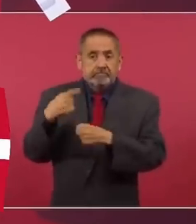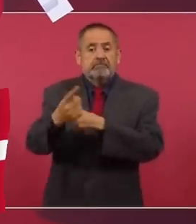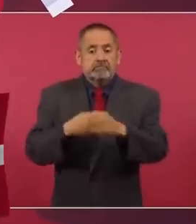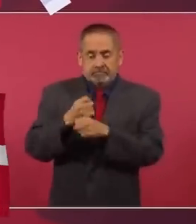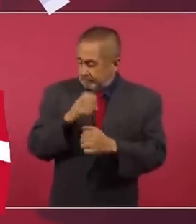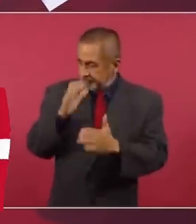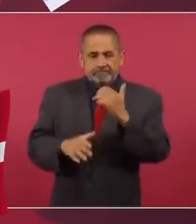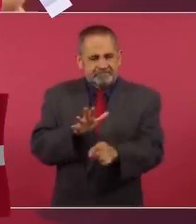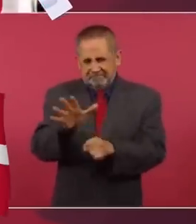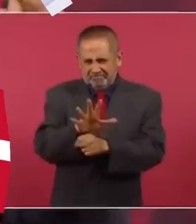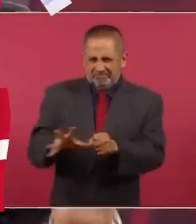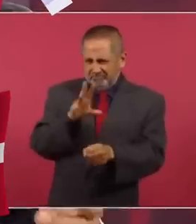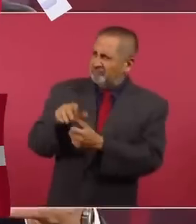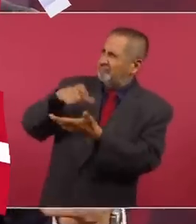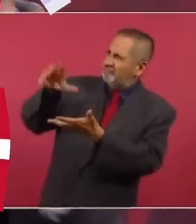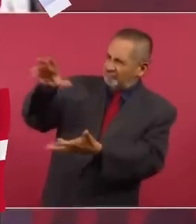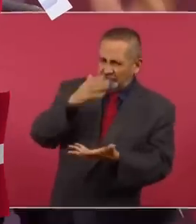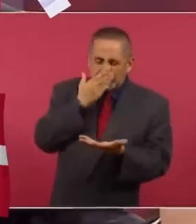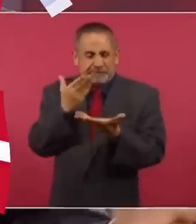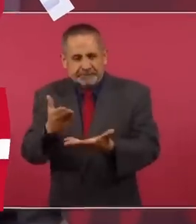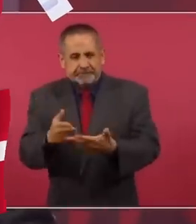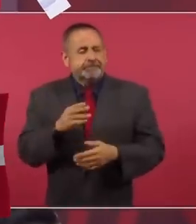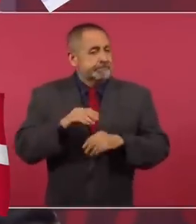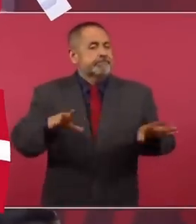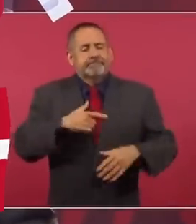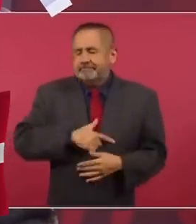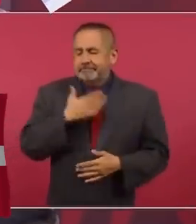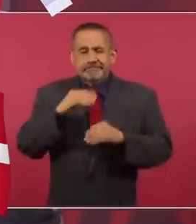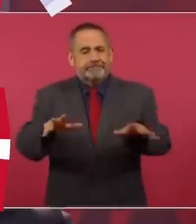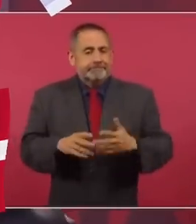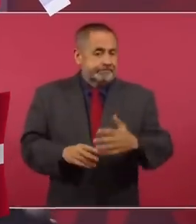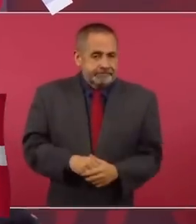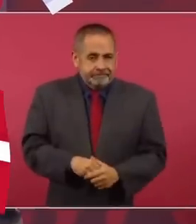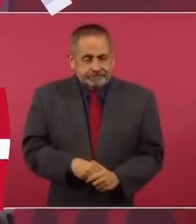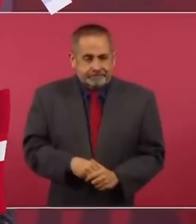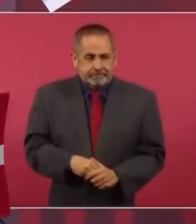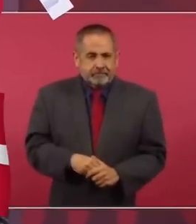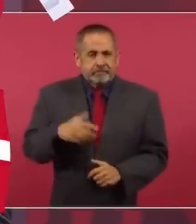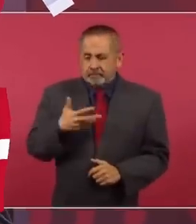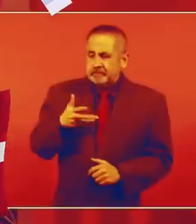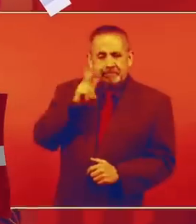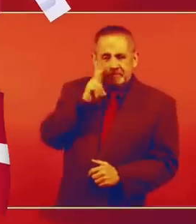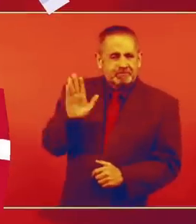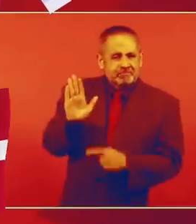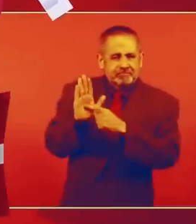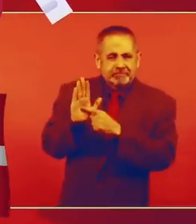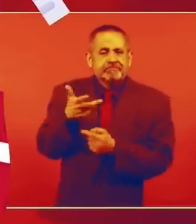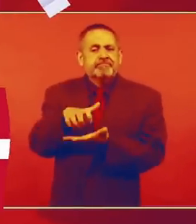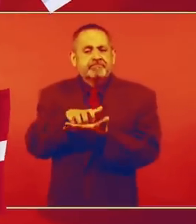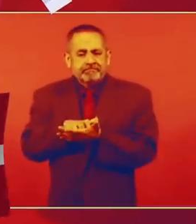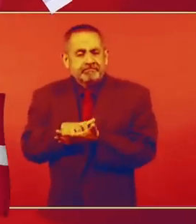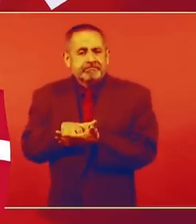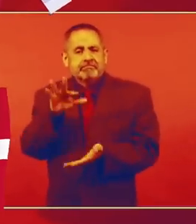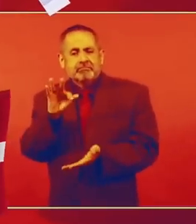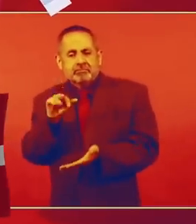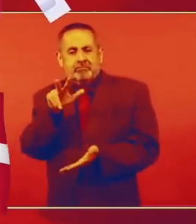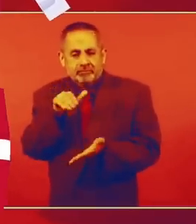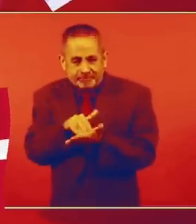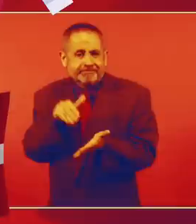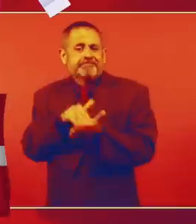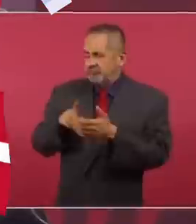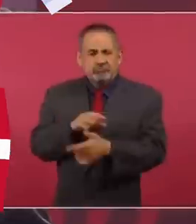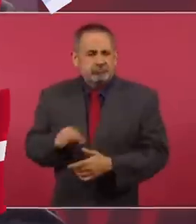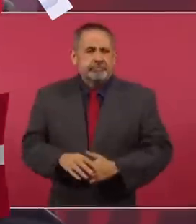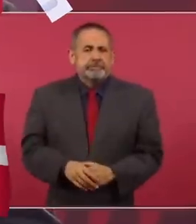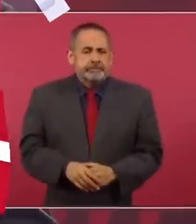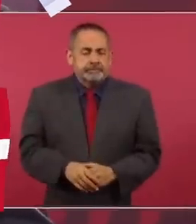próximo. Me da muchísimo gusto poder informarle. Pero no solo eso, puedo probar que nos ahorramos 48 mil millones de